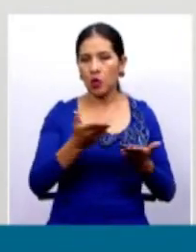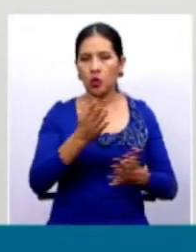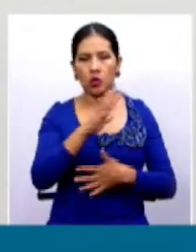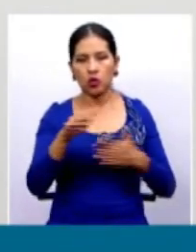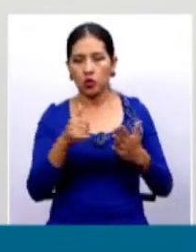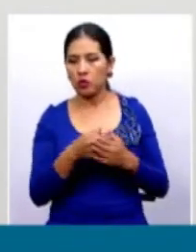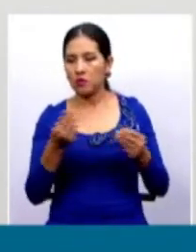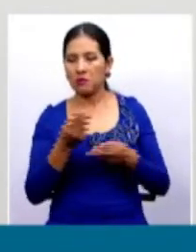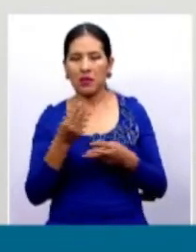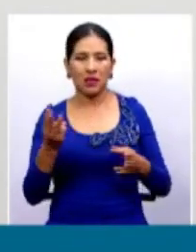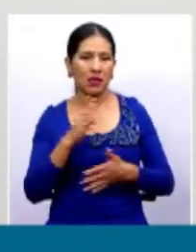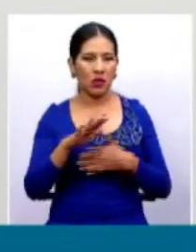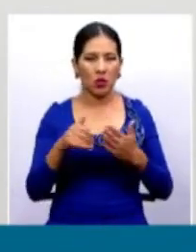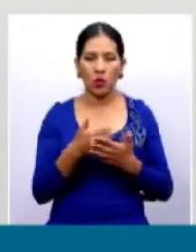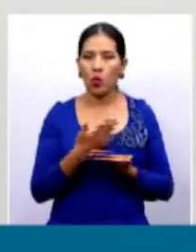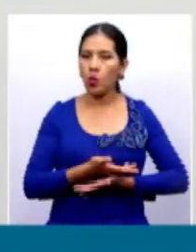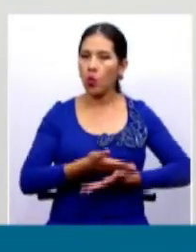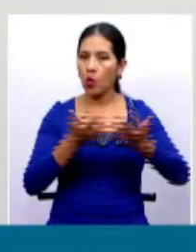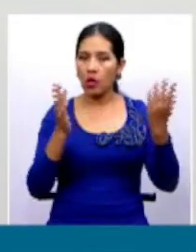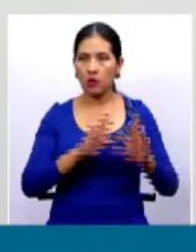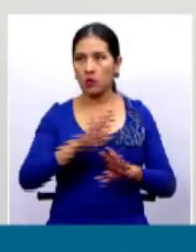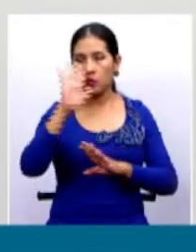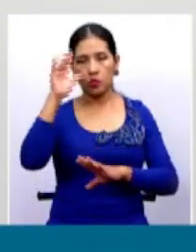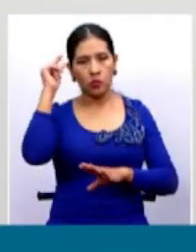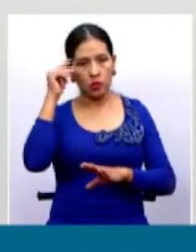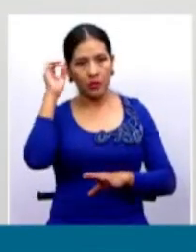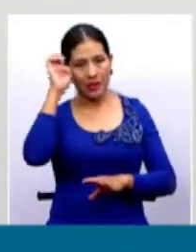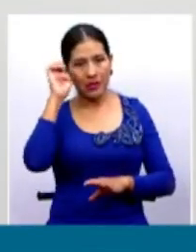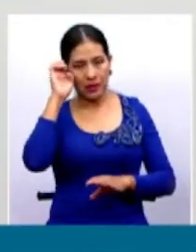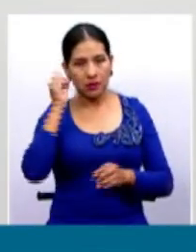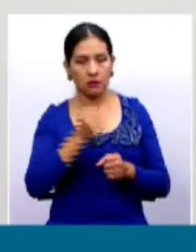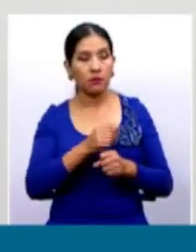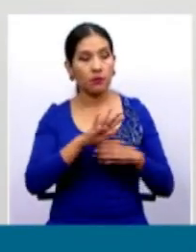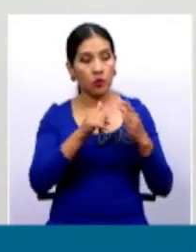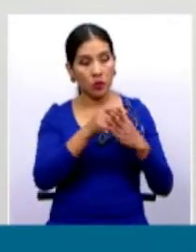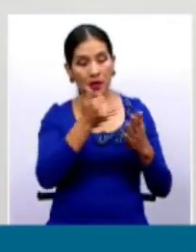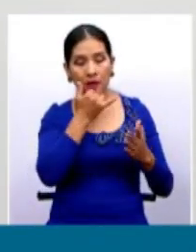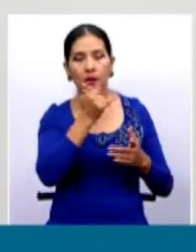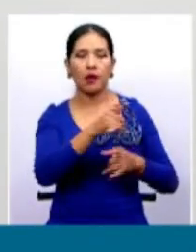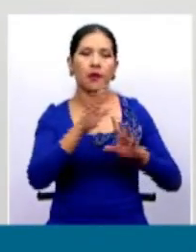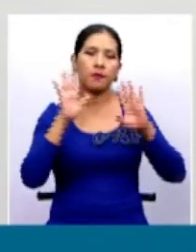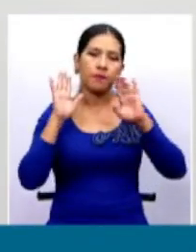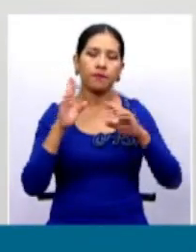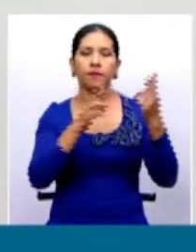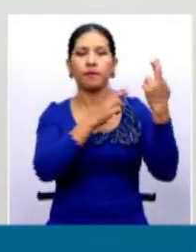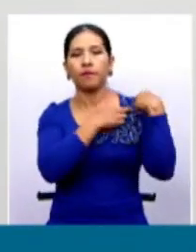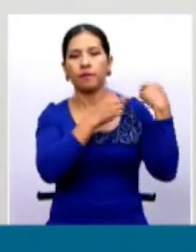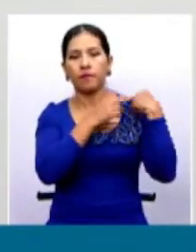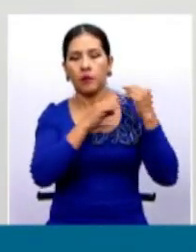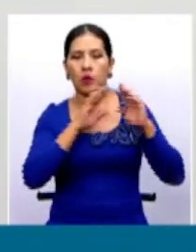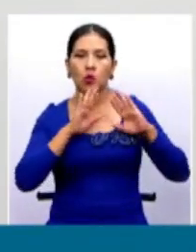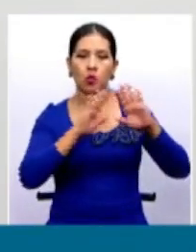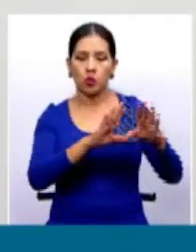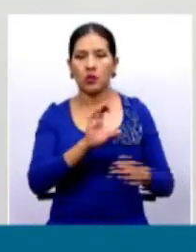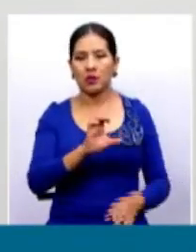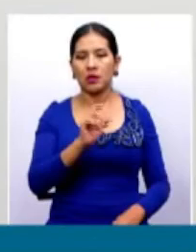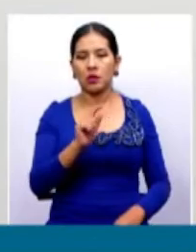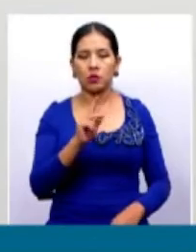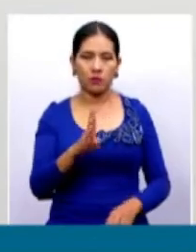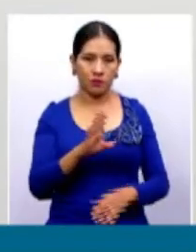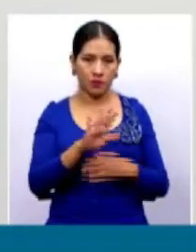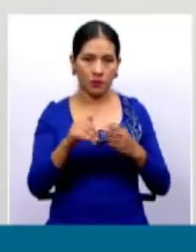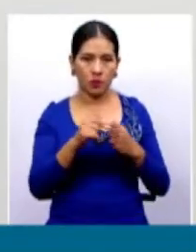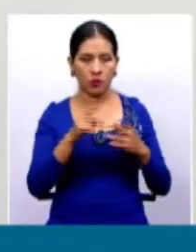el equipamiento que son bienes del estado es única y exclusiva responsabilidad de la ctuv y todos